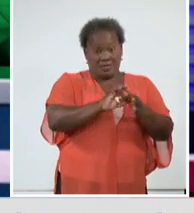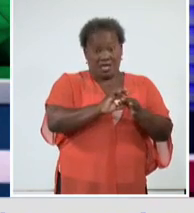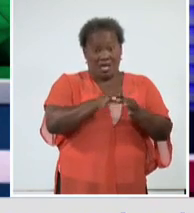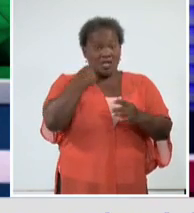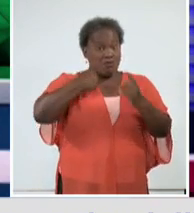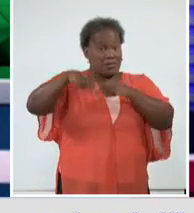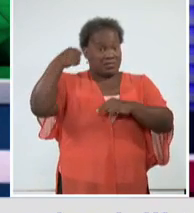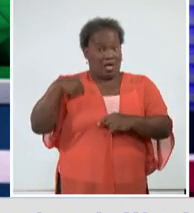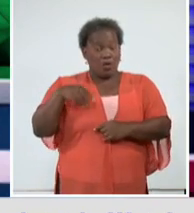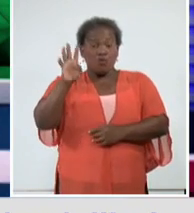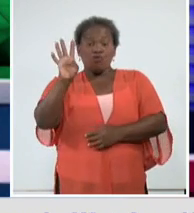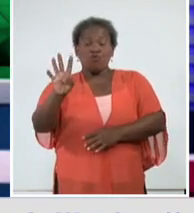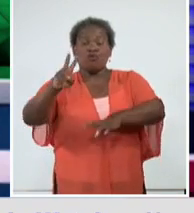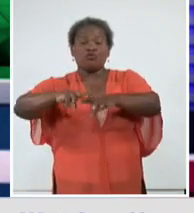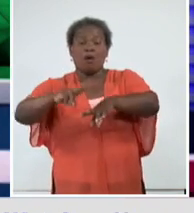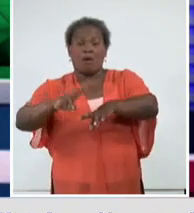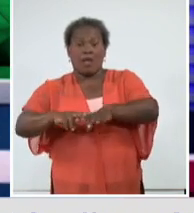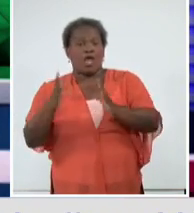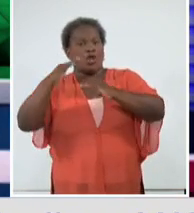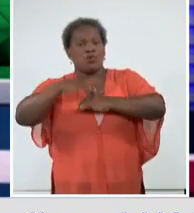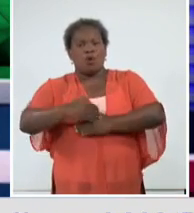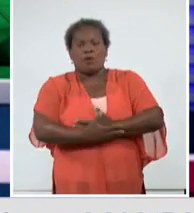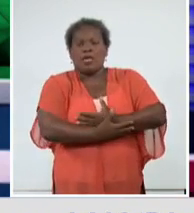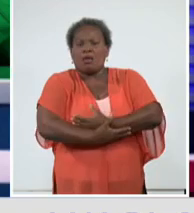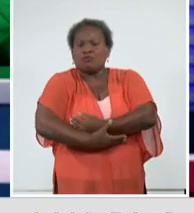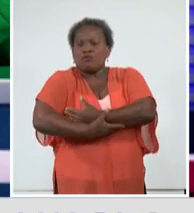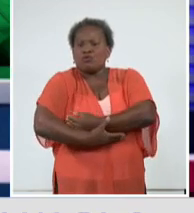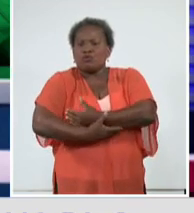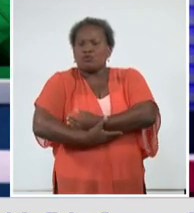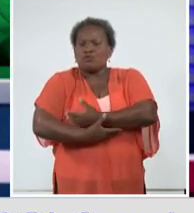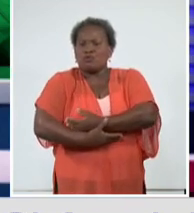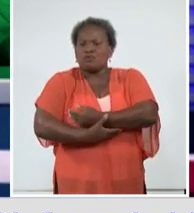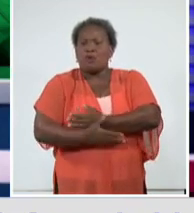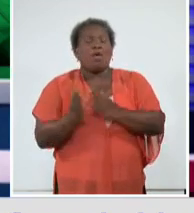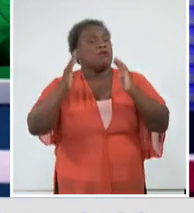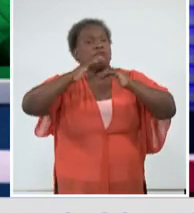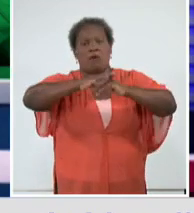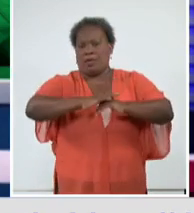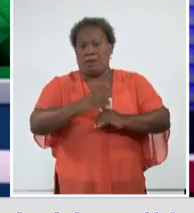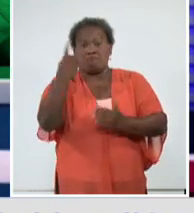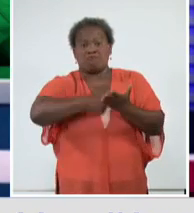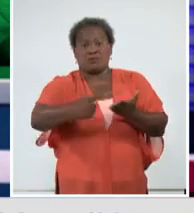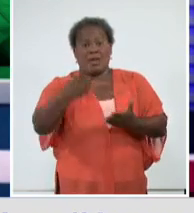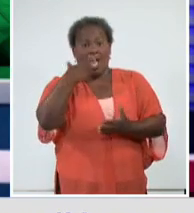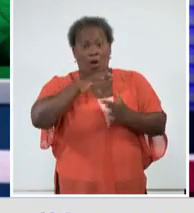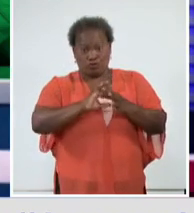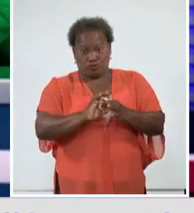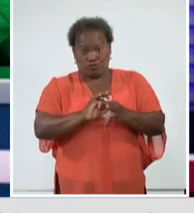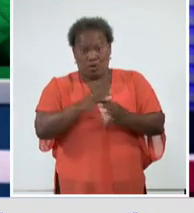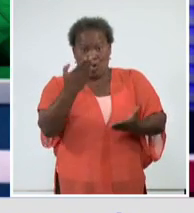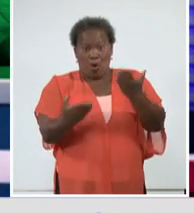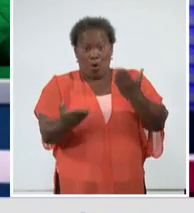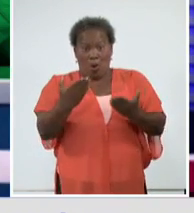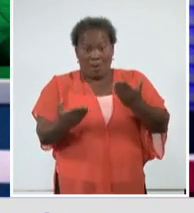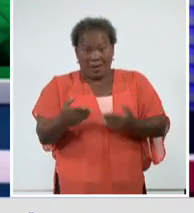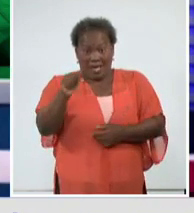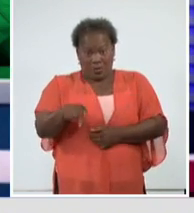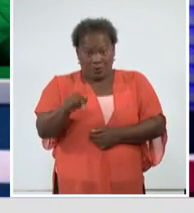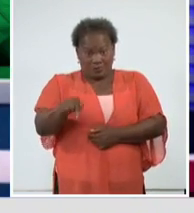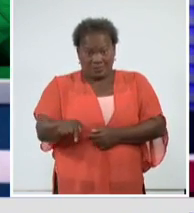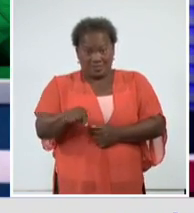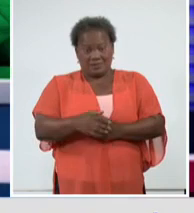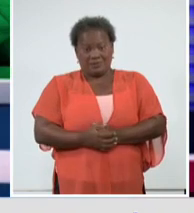no reportamos lactantes en la primera semana de agosto, porque estamos llevándolo al contexto actual, claro, del 2020.